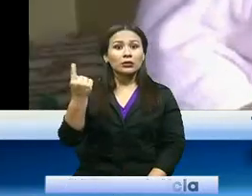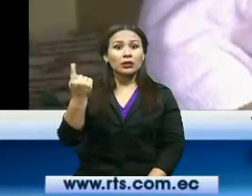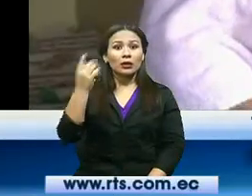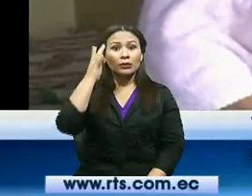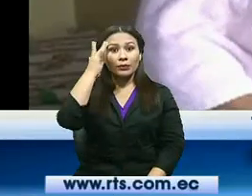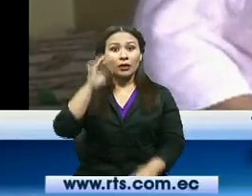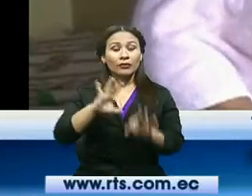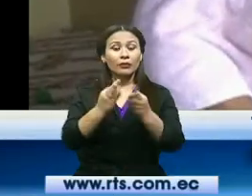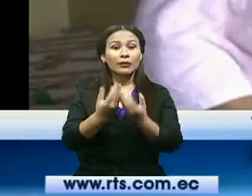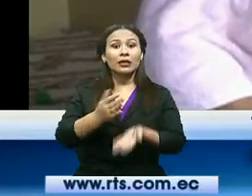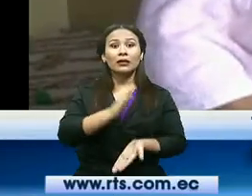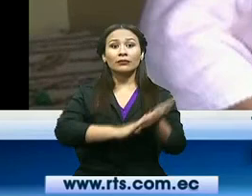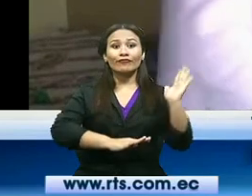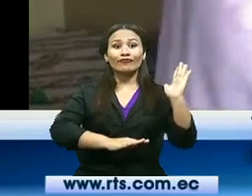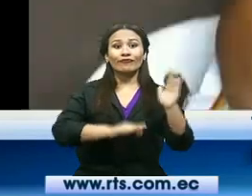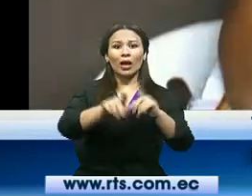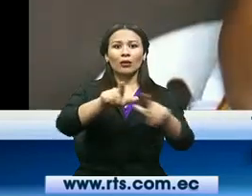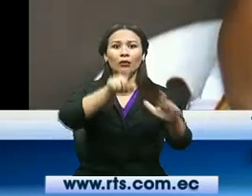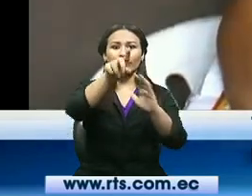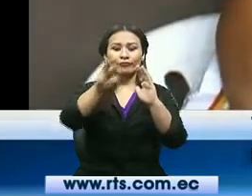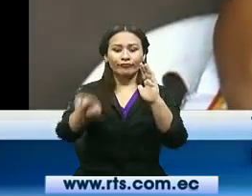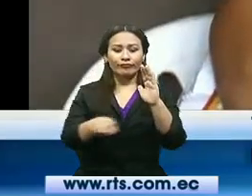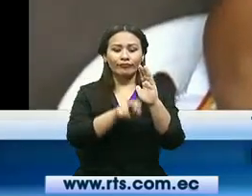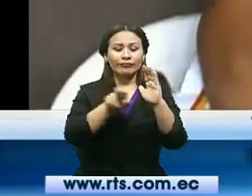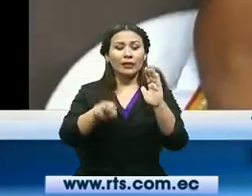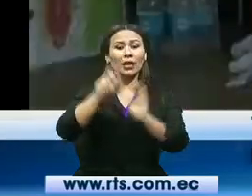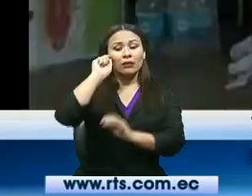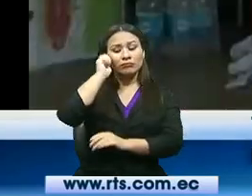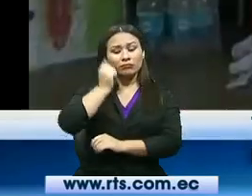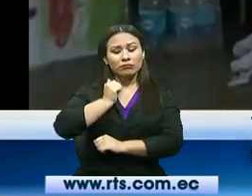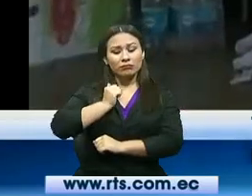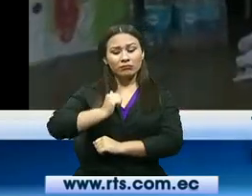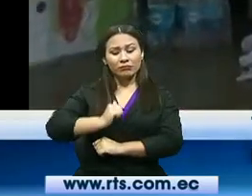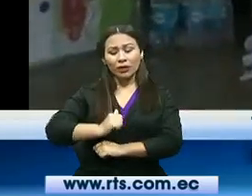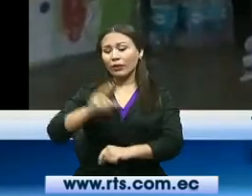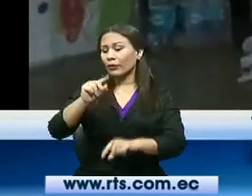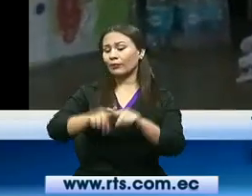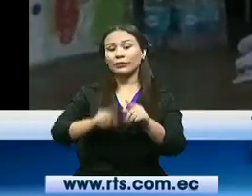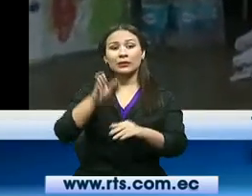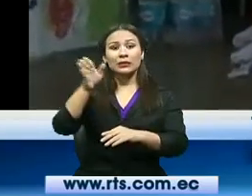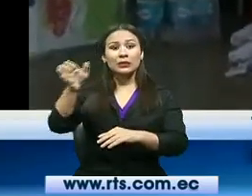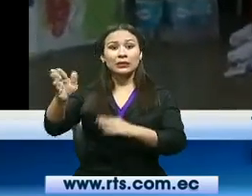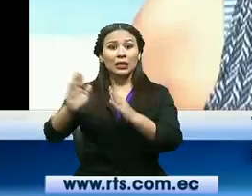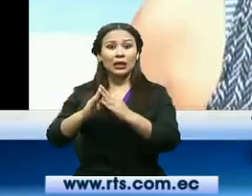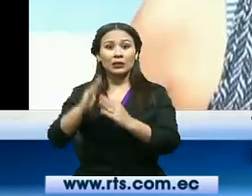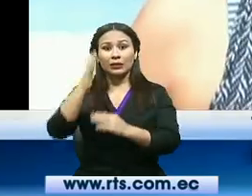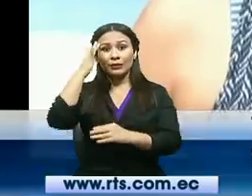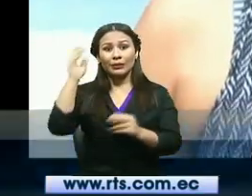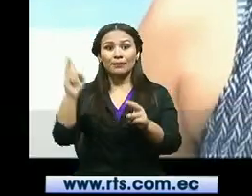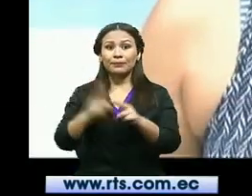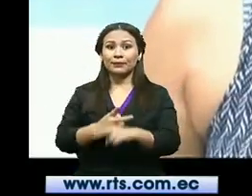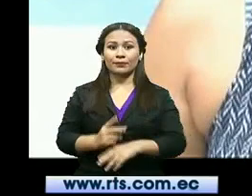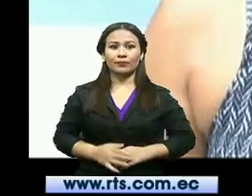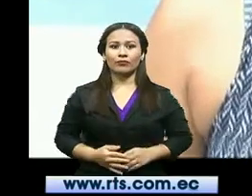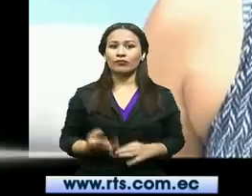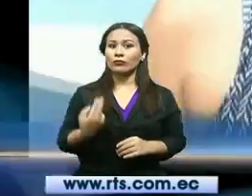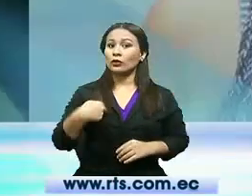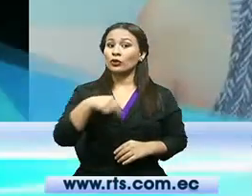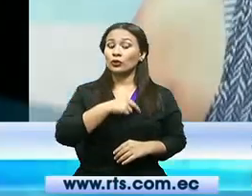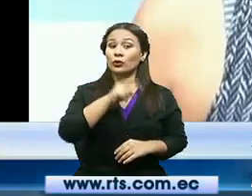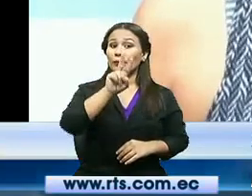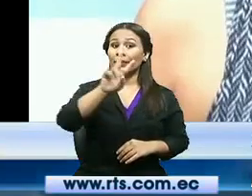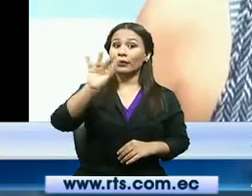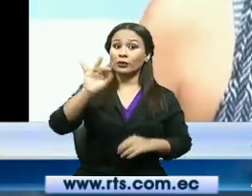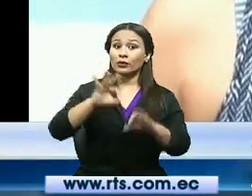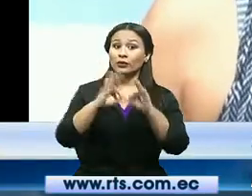En el albergue hay quienes aún recuerdan lo sucedido y que por ahora no piensan regresar a sus hogares. En el albergue somos 28 familias,